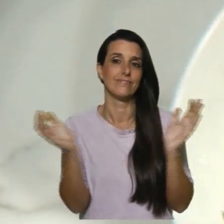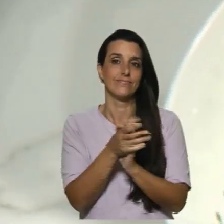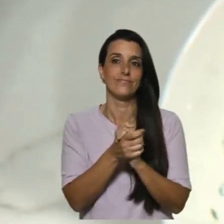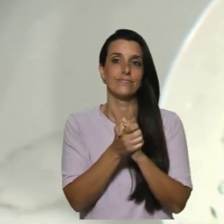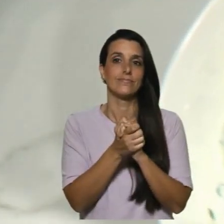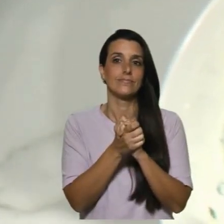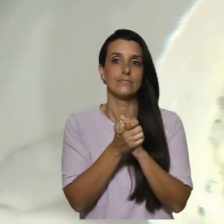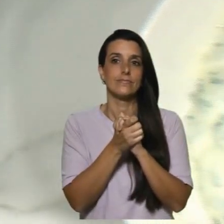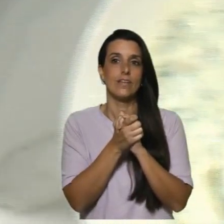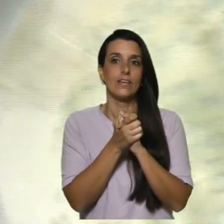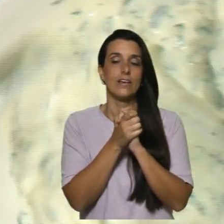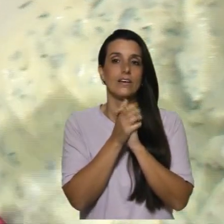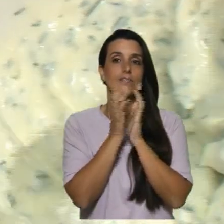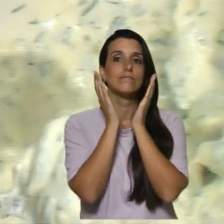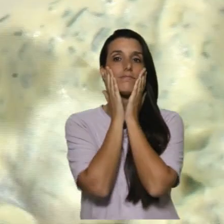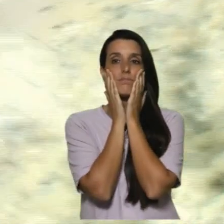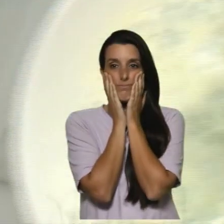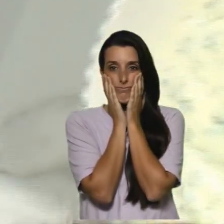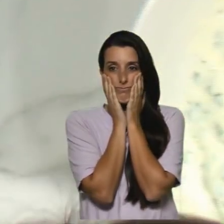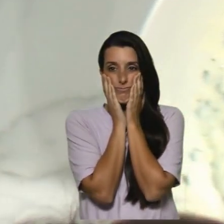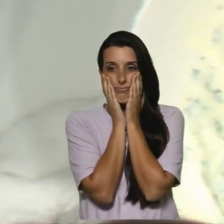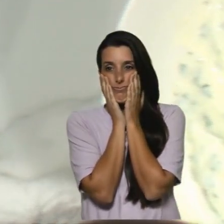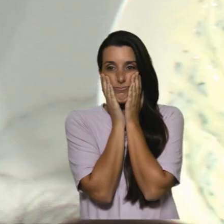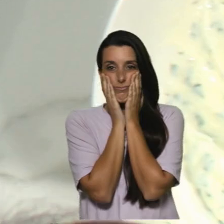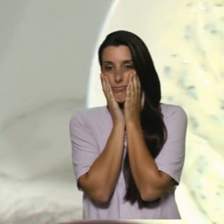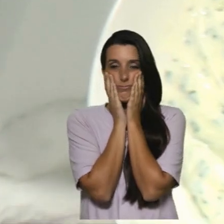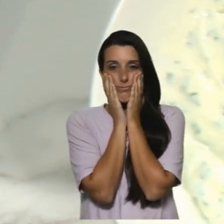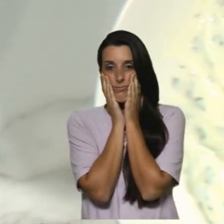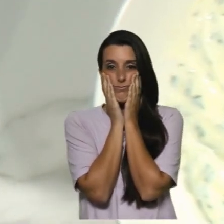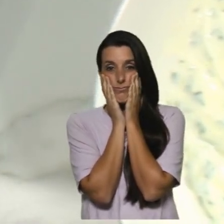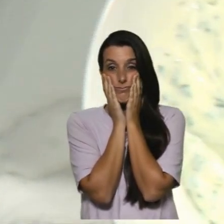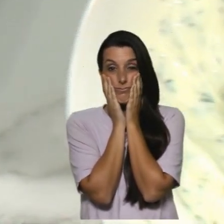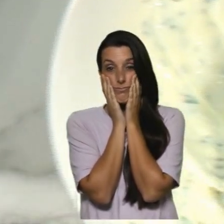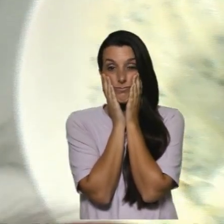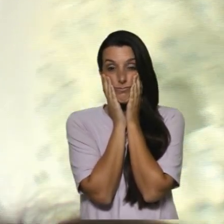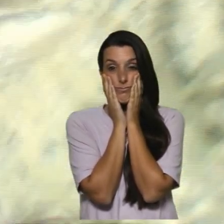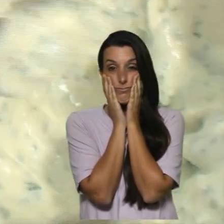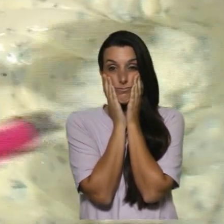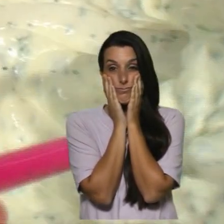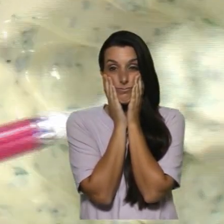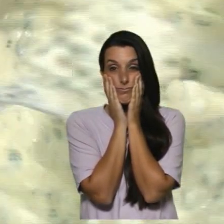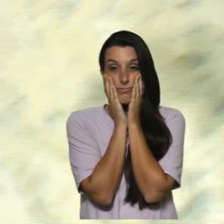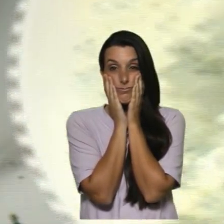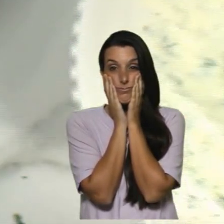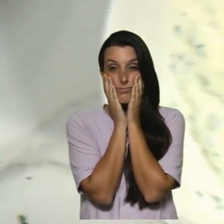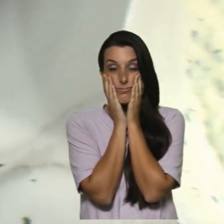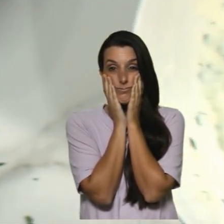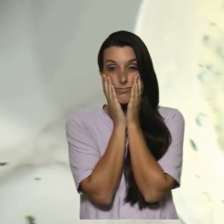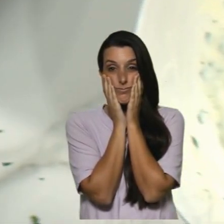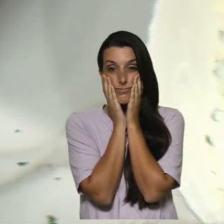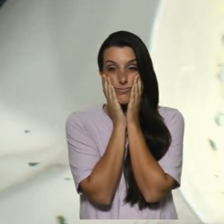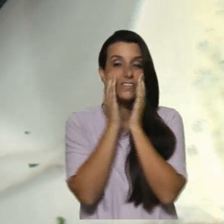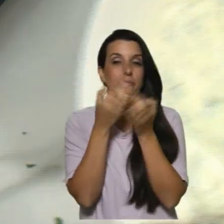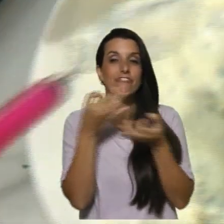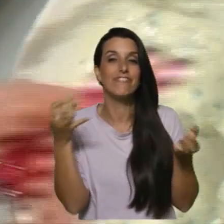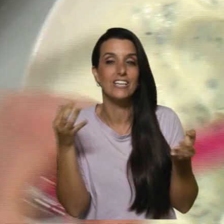que es eso. Ahí está. Enseguida cuando lo pones, mantiene y luego que no necesitas tanta. ¿Ves que queda bien ahí, Leo